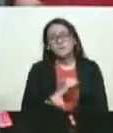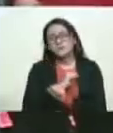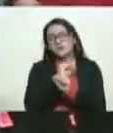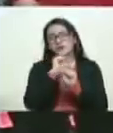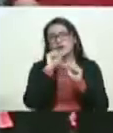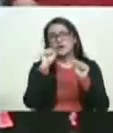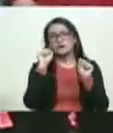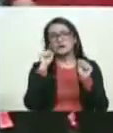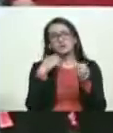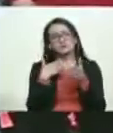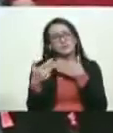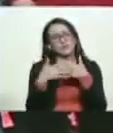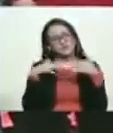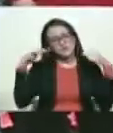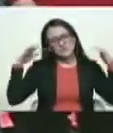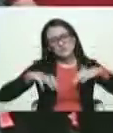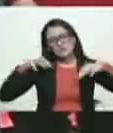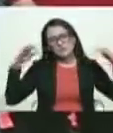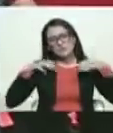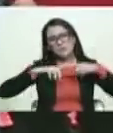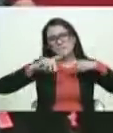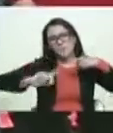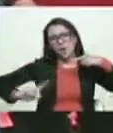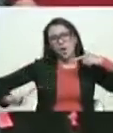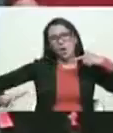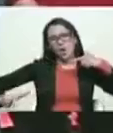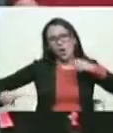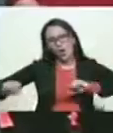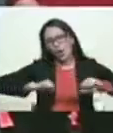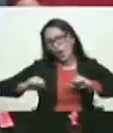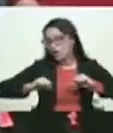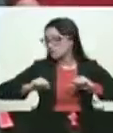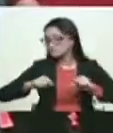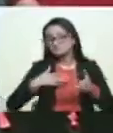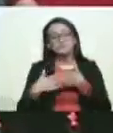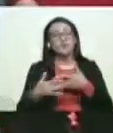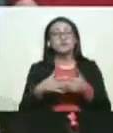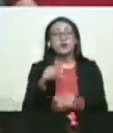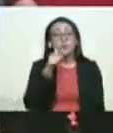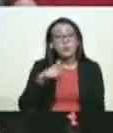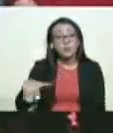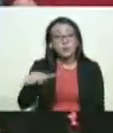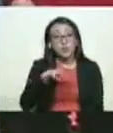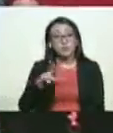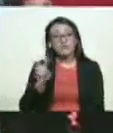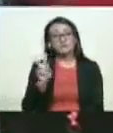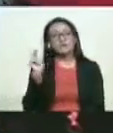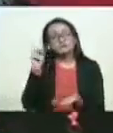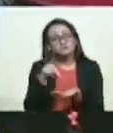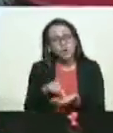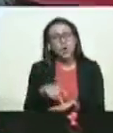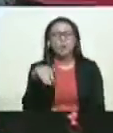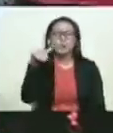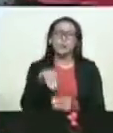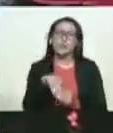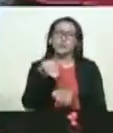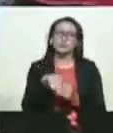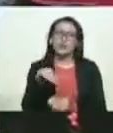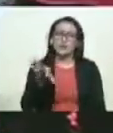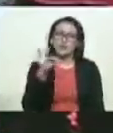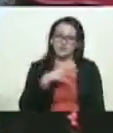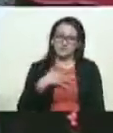llueve truene o relampagueé el pueblo de venezuela va a salir a votar a elegir